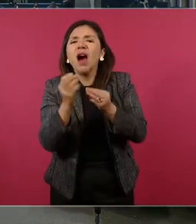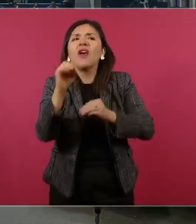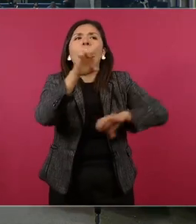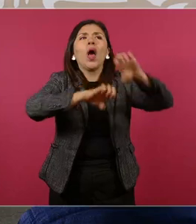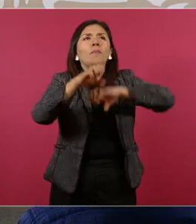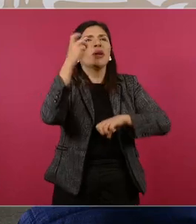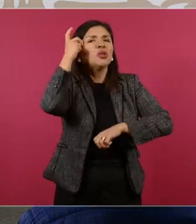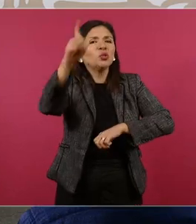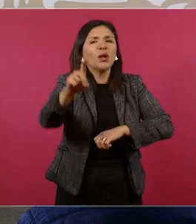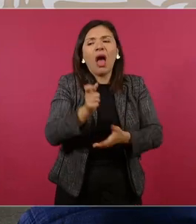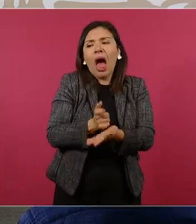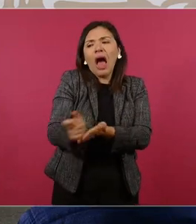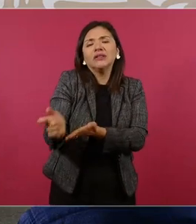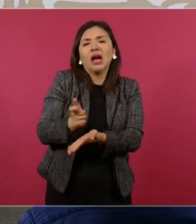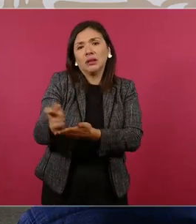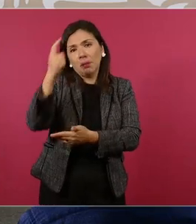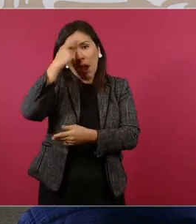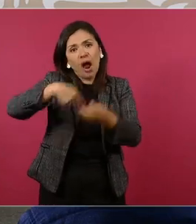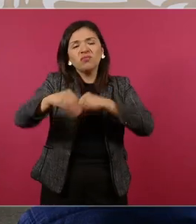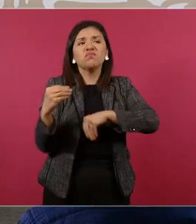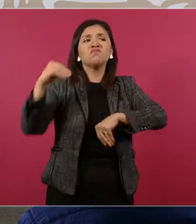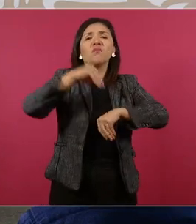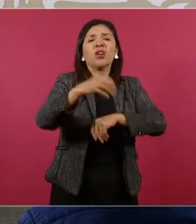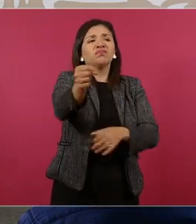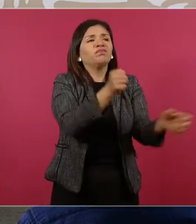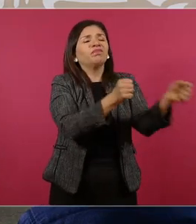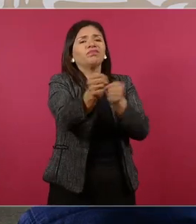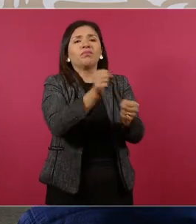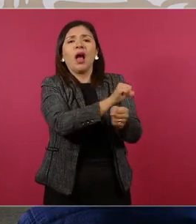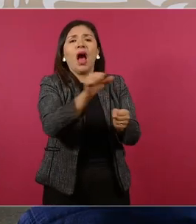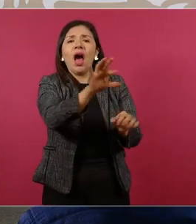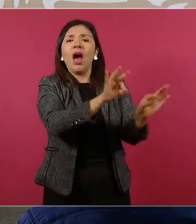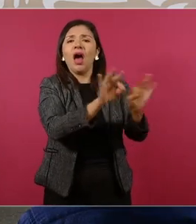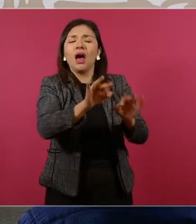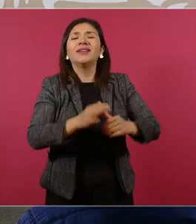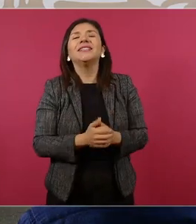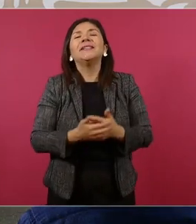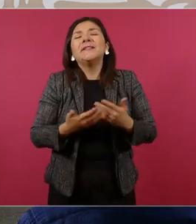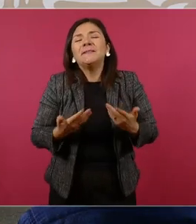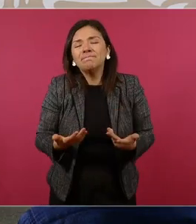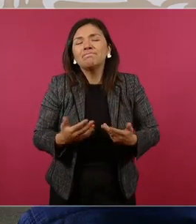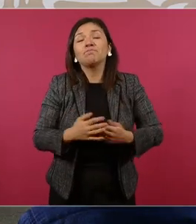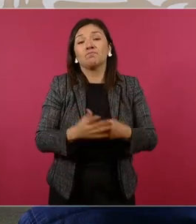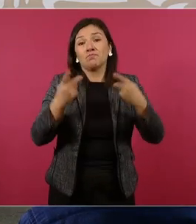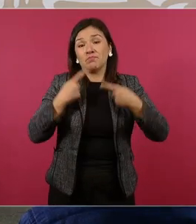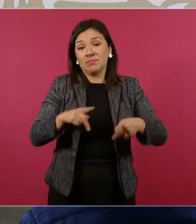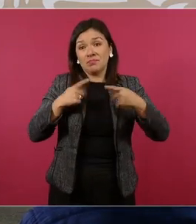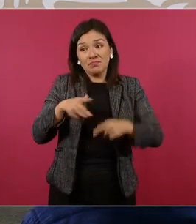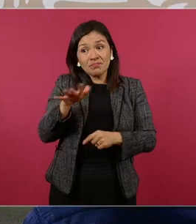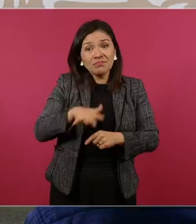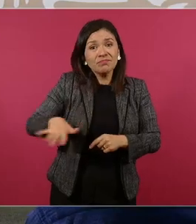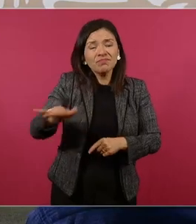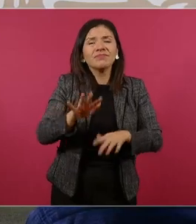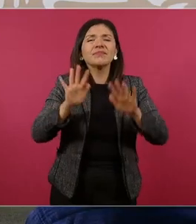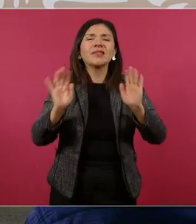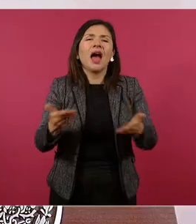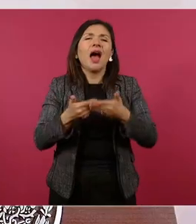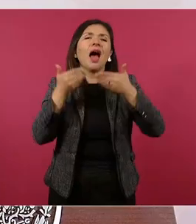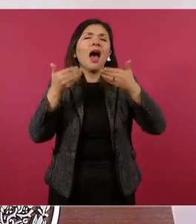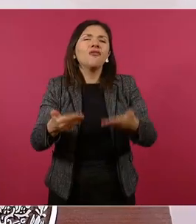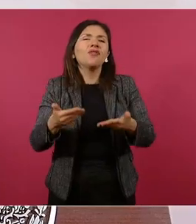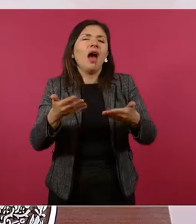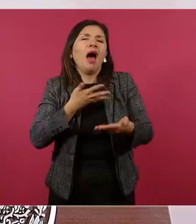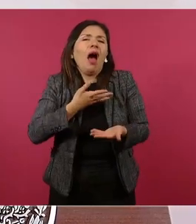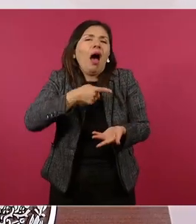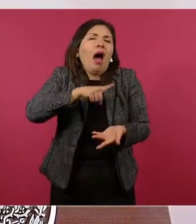que para pues para poner a sus jueces Es que la gente este está muy consciente el pueblo de